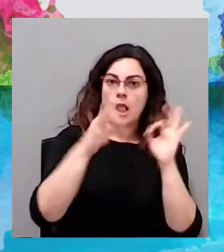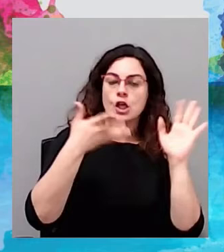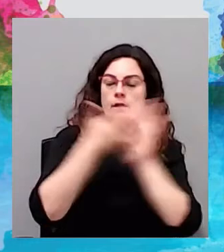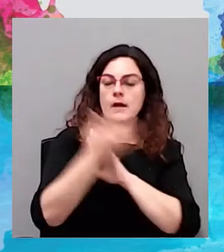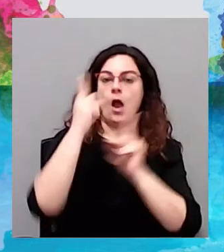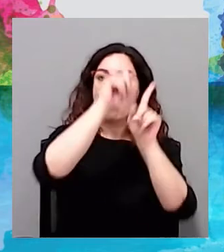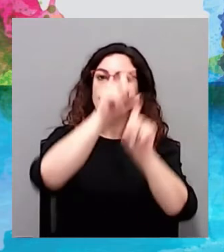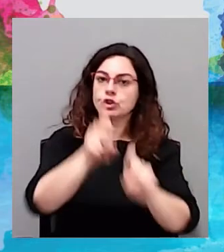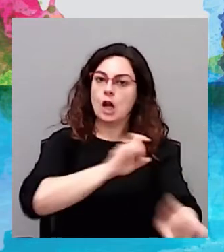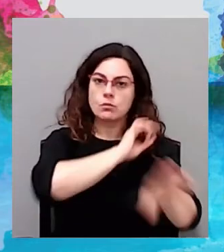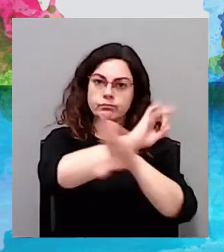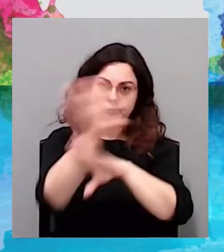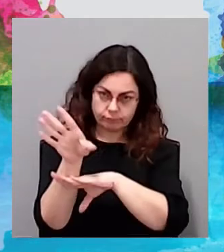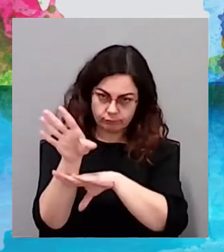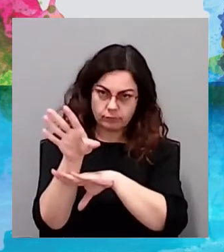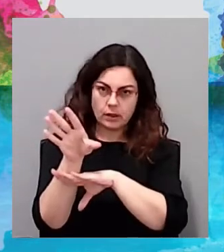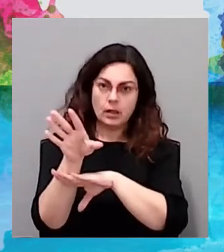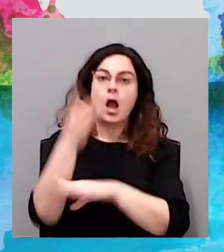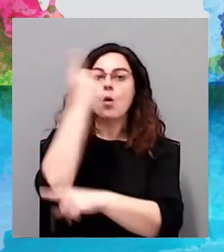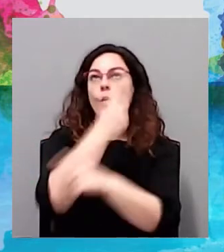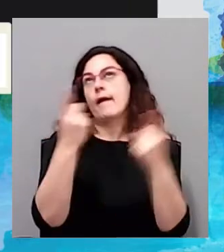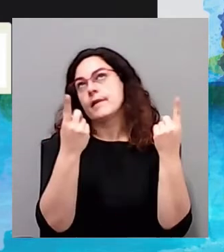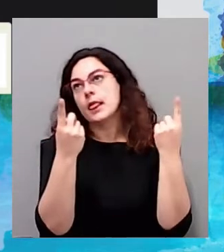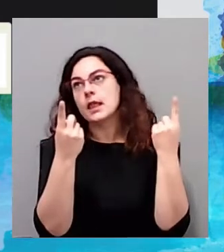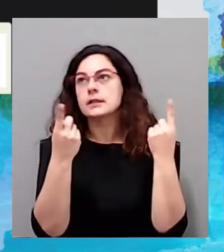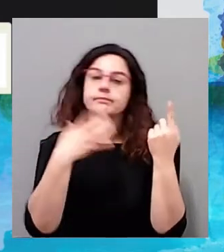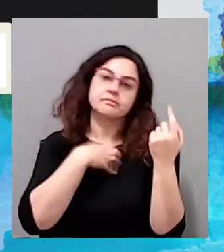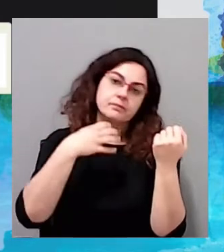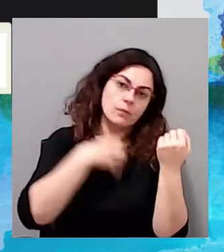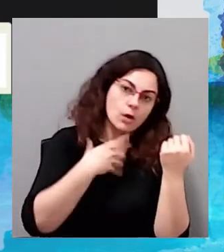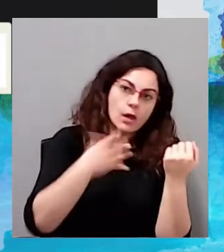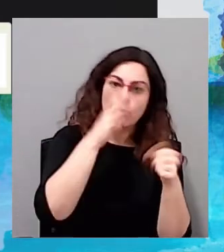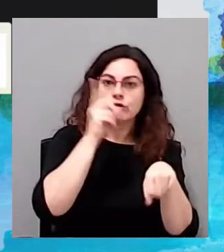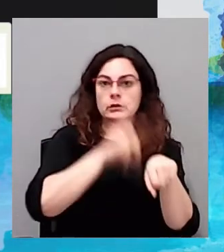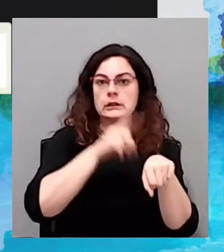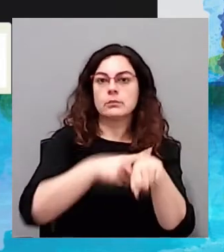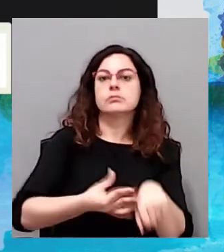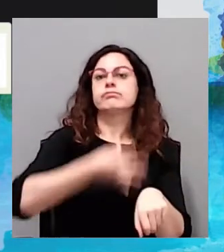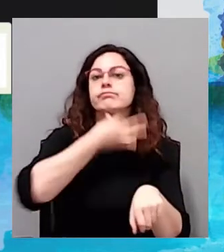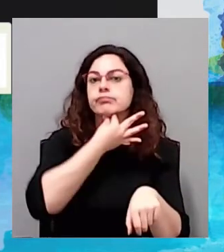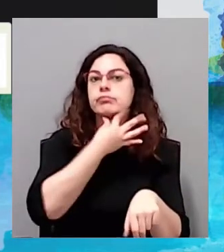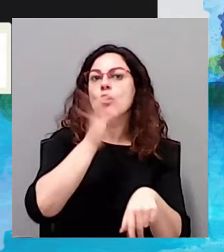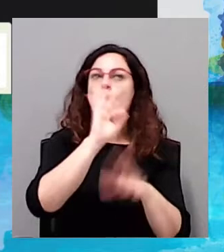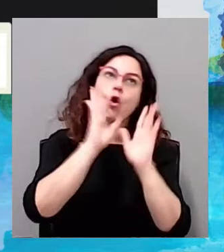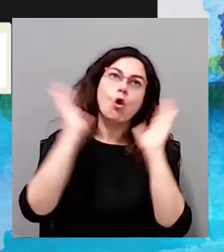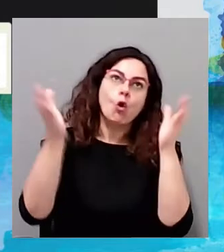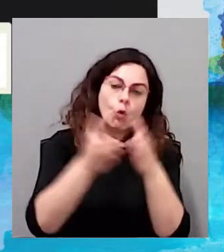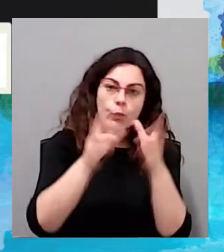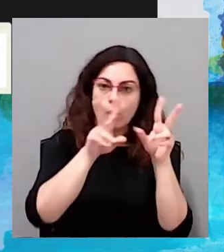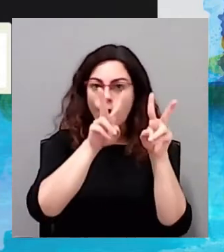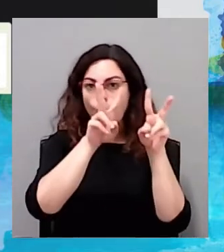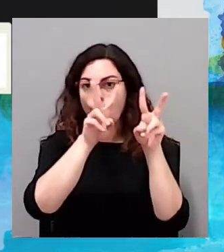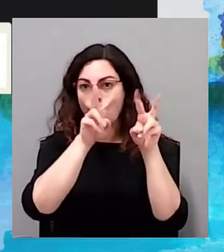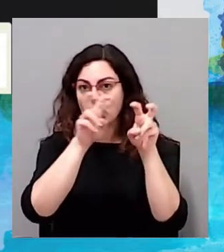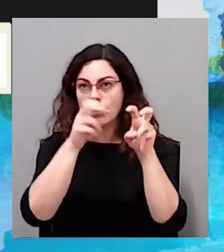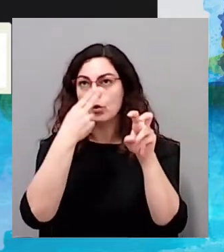serían lo ideal. Muchas veces hay algunas que a lo mejor no pueden realizarse por tiempo o por un grupo que viene nuevo a un museo de